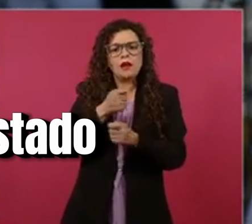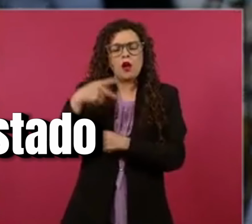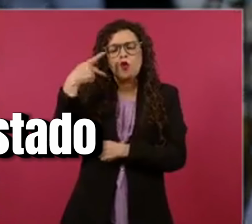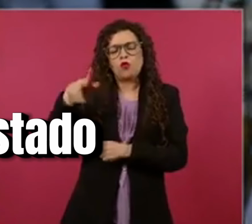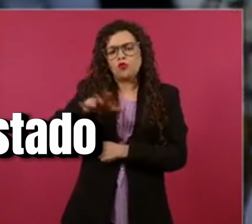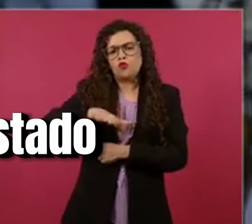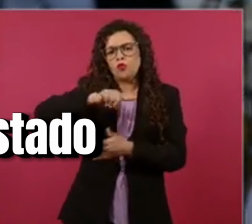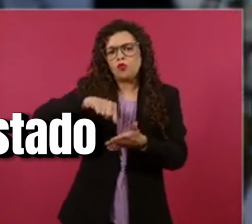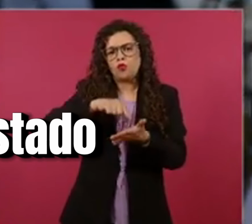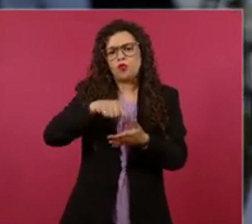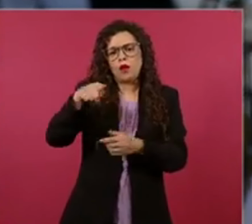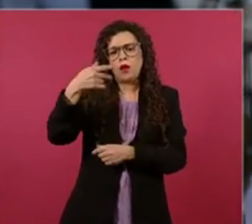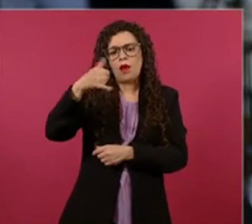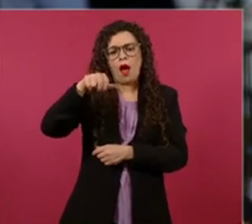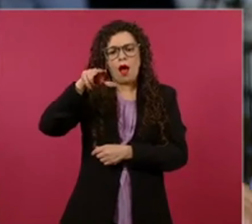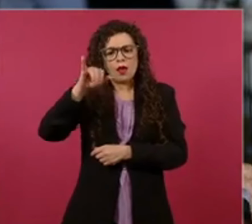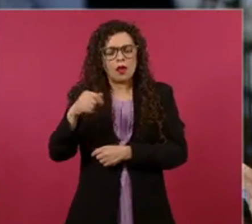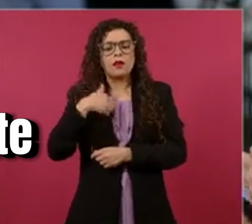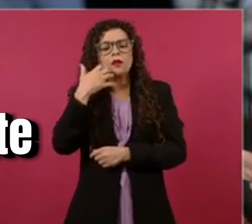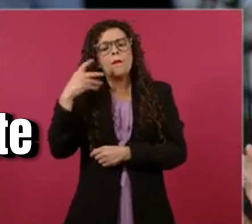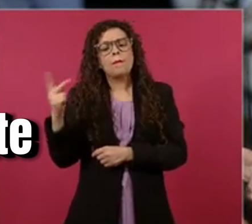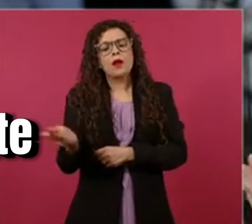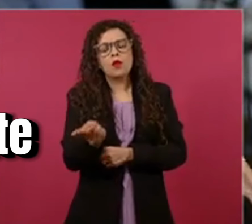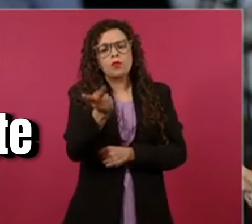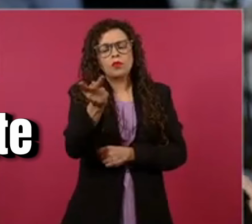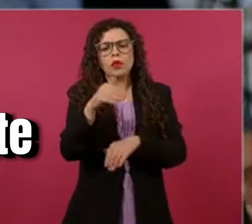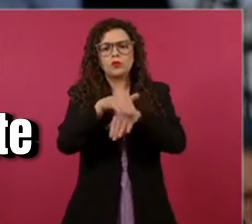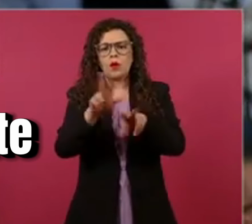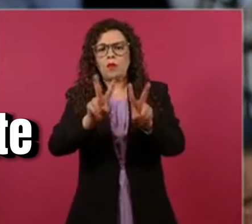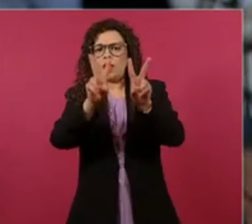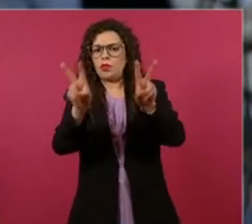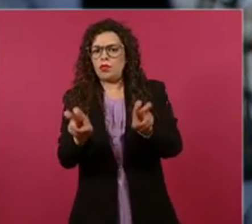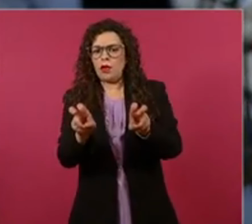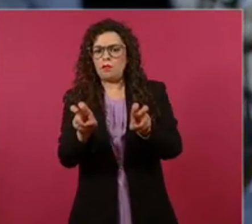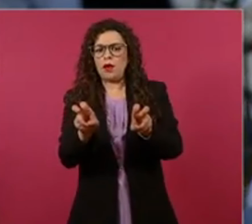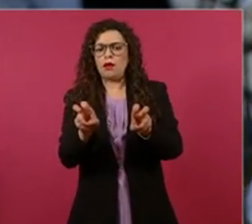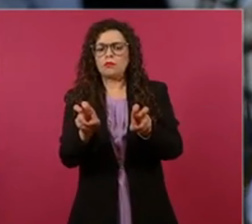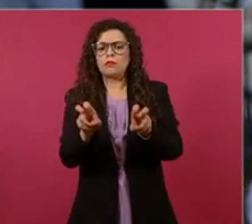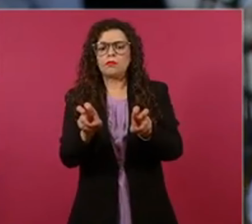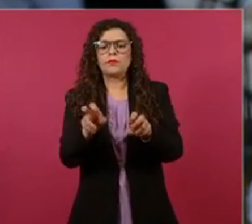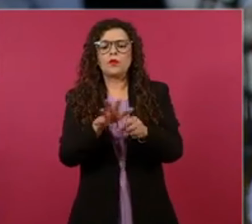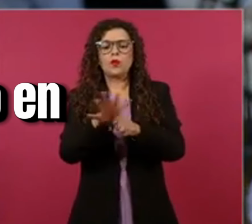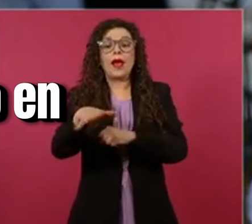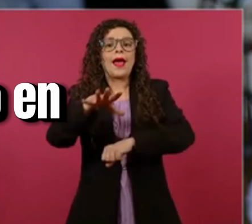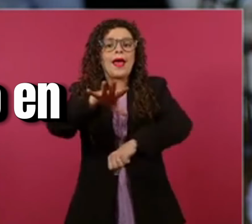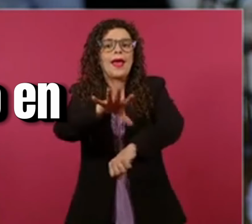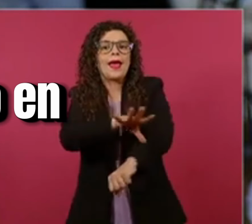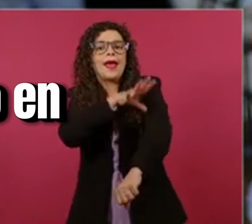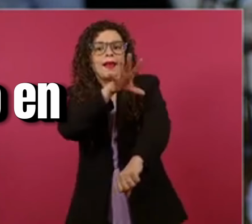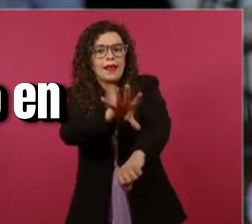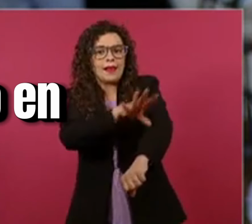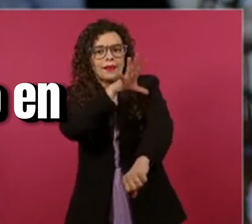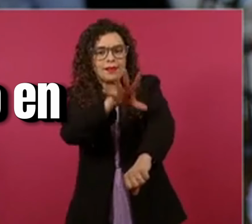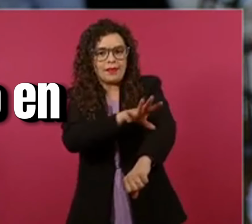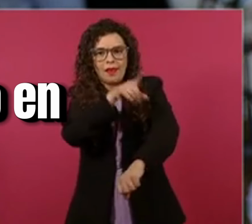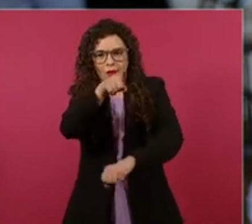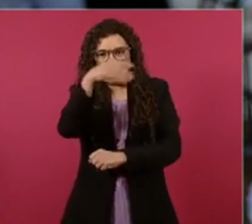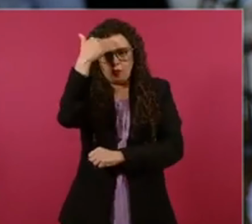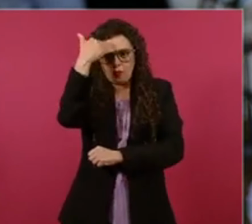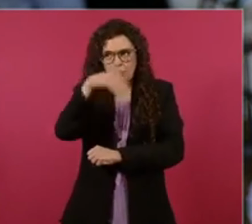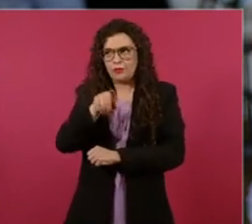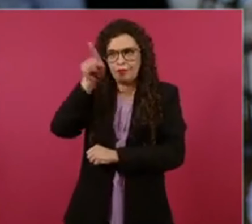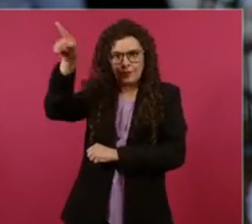ya que estamos en mi estado, preguntarle el tema que tiene que ver justamente con el asunto de la energía. Ya ve que el Plan Sonora ha estado en